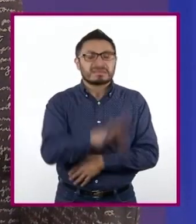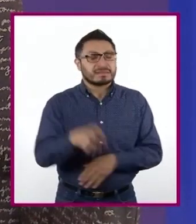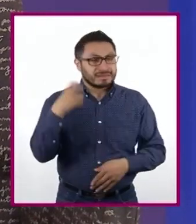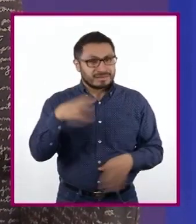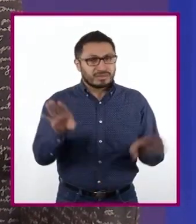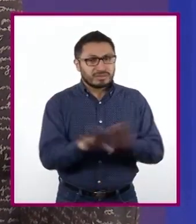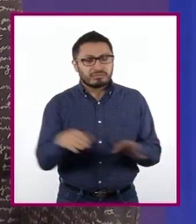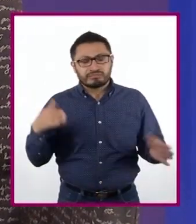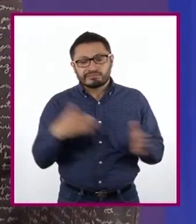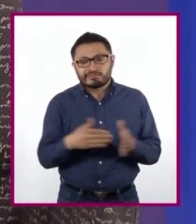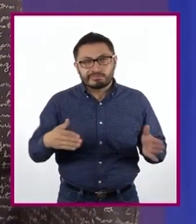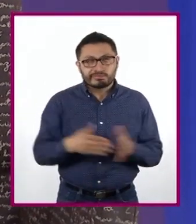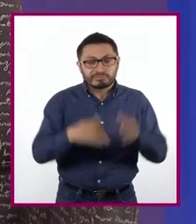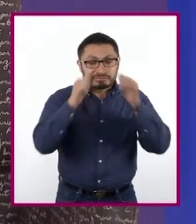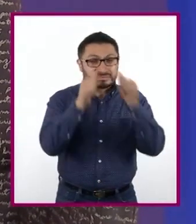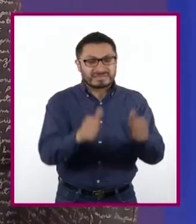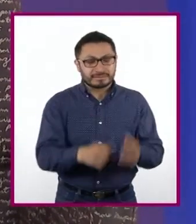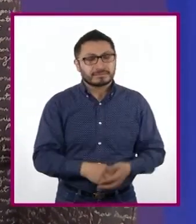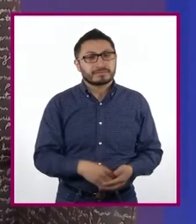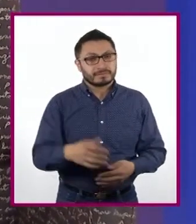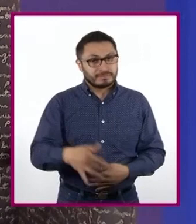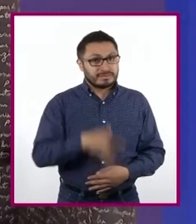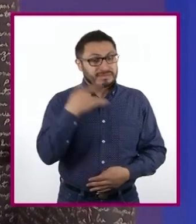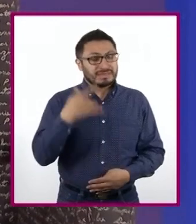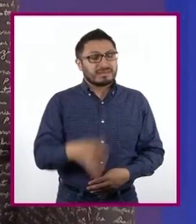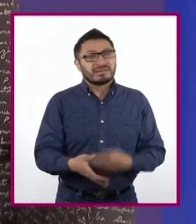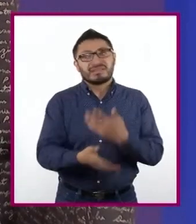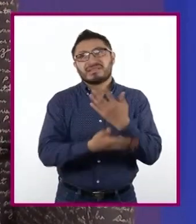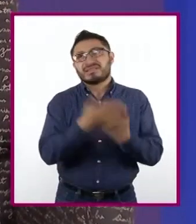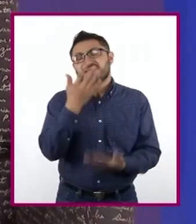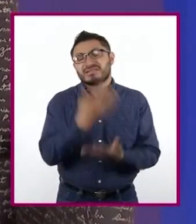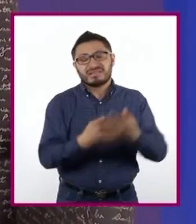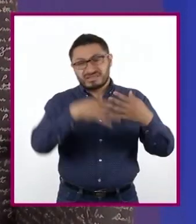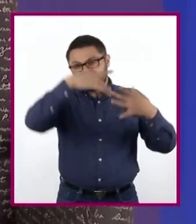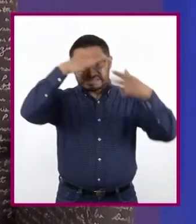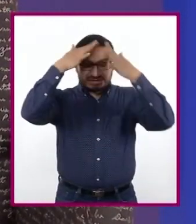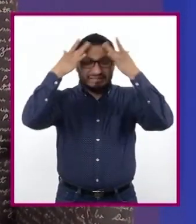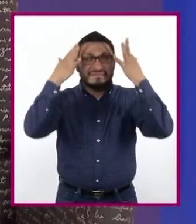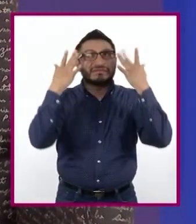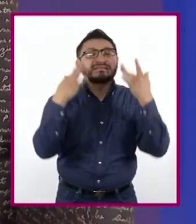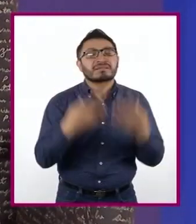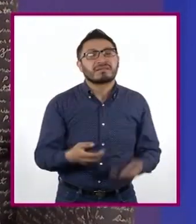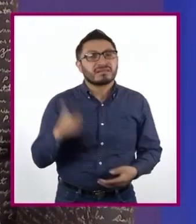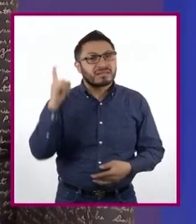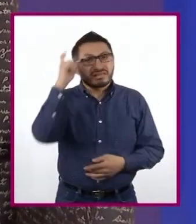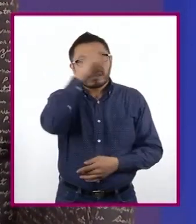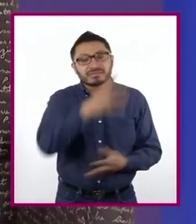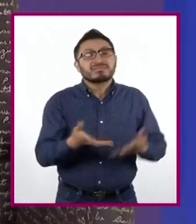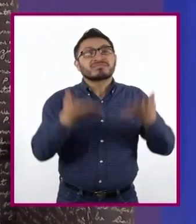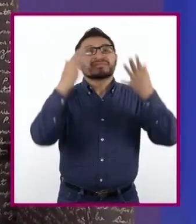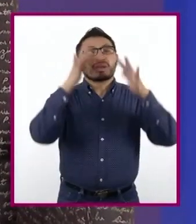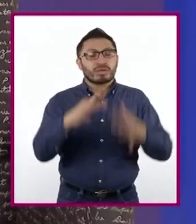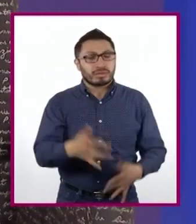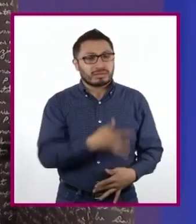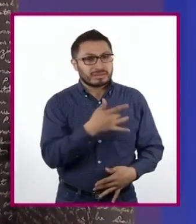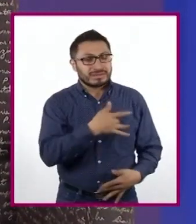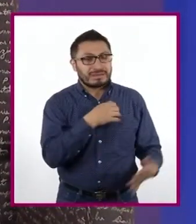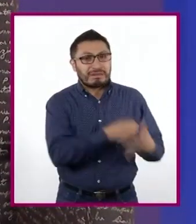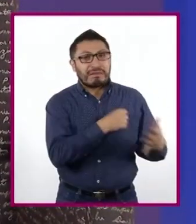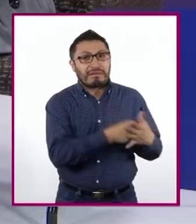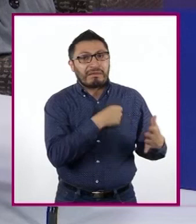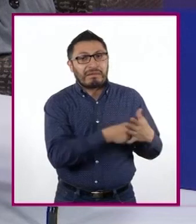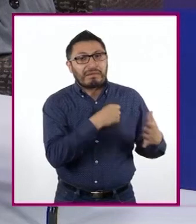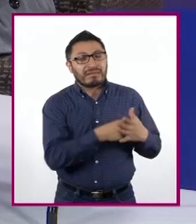impedirán focalizarte. El sentir el sudor en las manos, la dificultad respiratoria y tu latido acelerado del